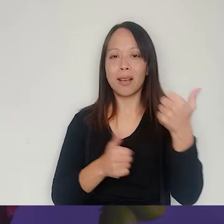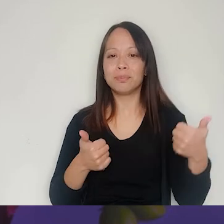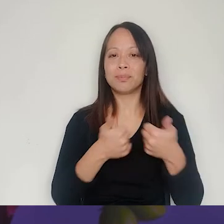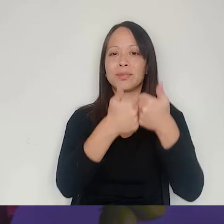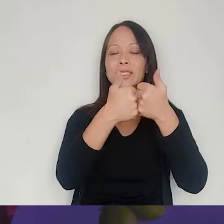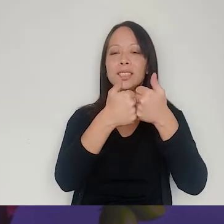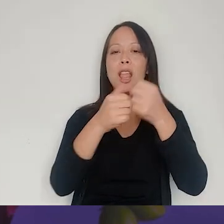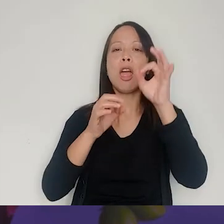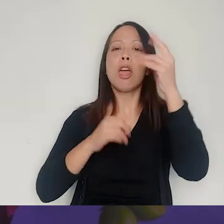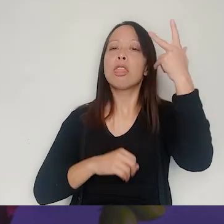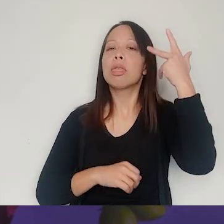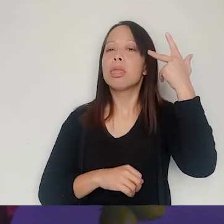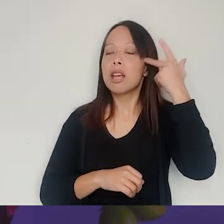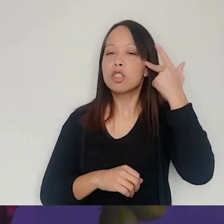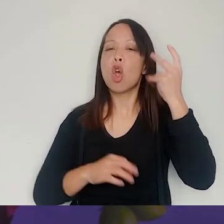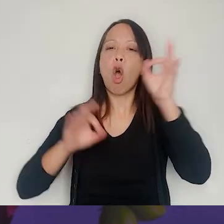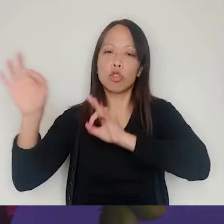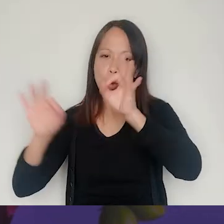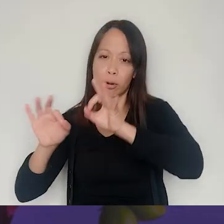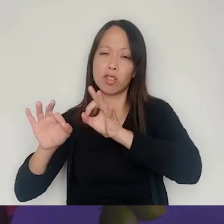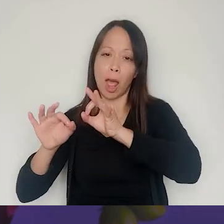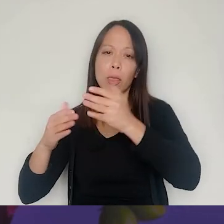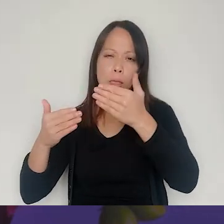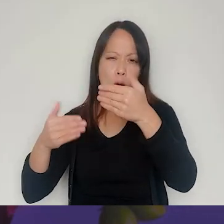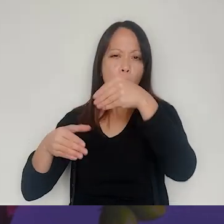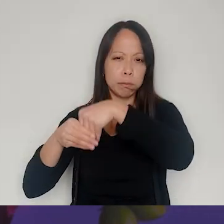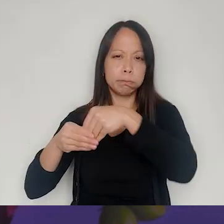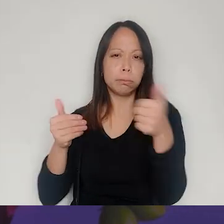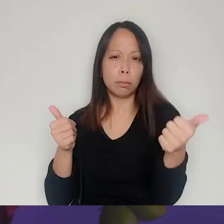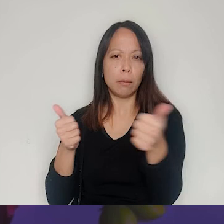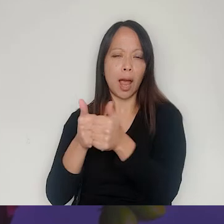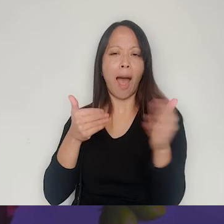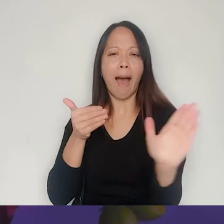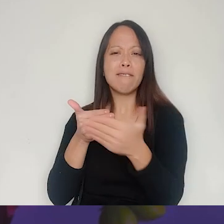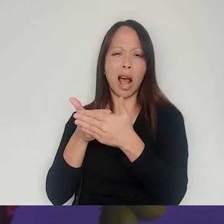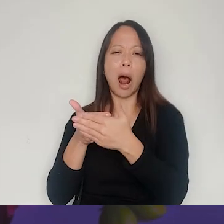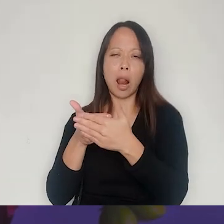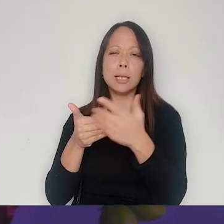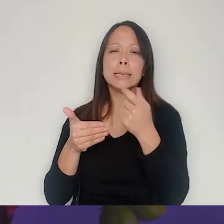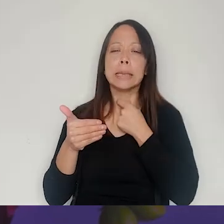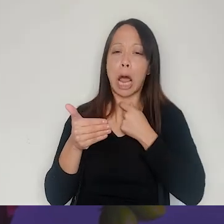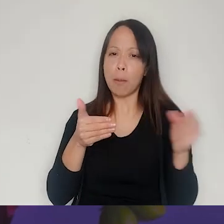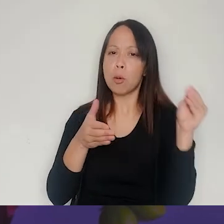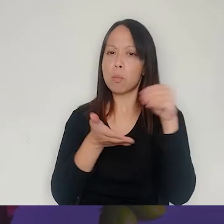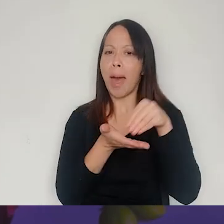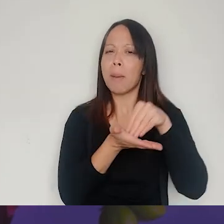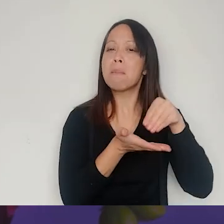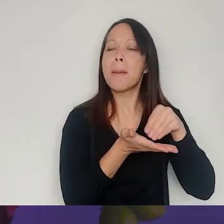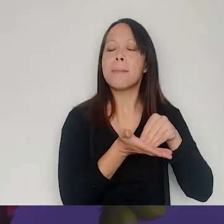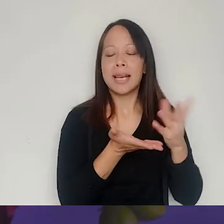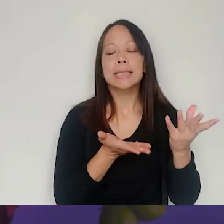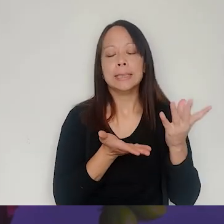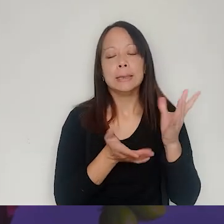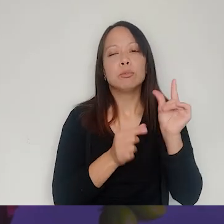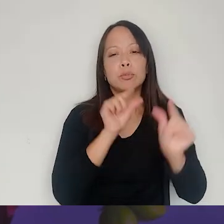apoyado 18 proyectos. Pues nos habría gustado poder apoyar muchos más, pero creemos que bueno, pues poquitos a poquitos y cada